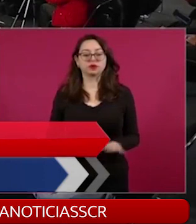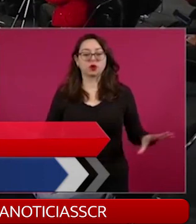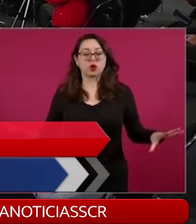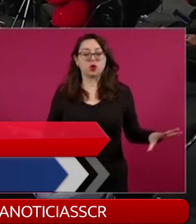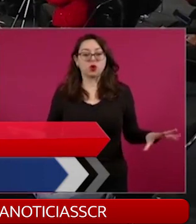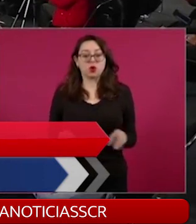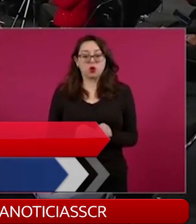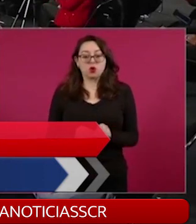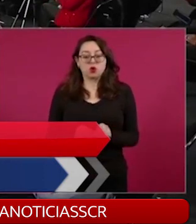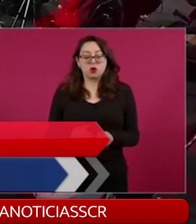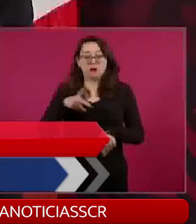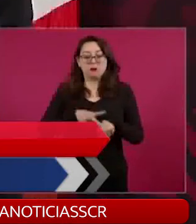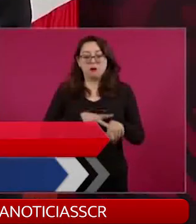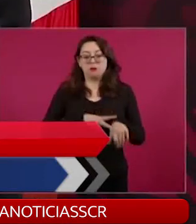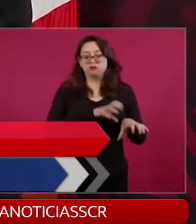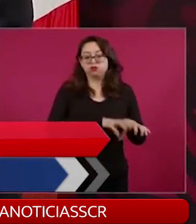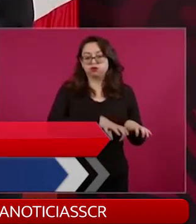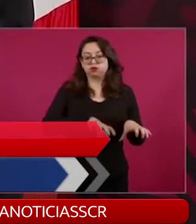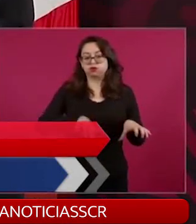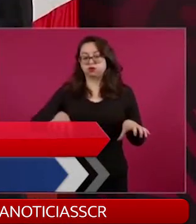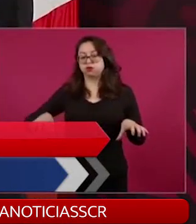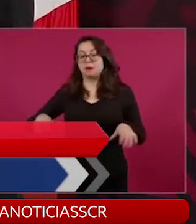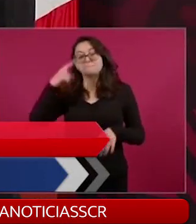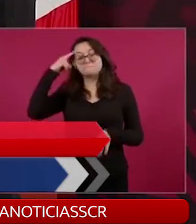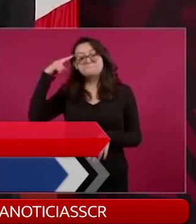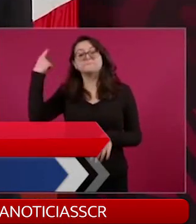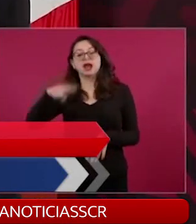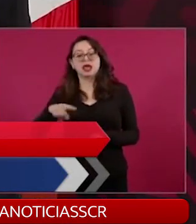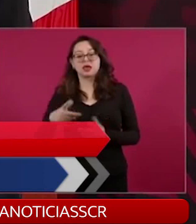duda alguna buenas noticias Próximamente para Salina